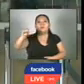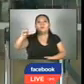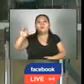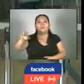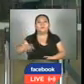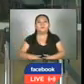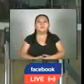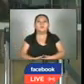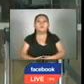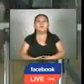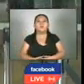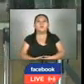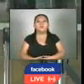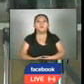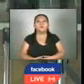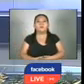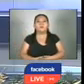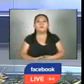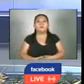Miami.